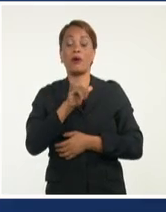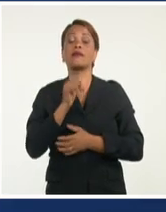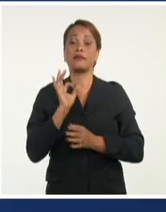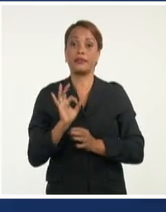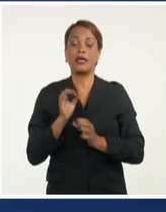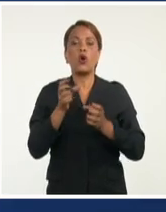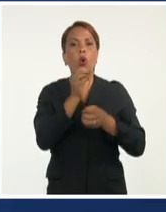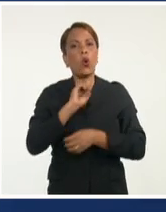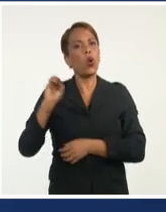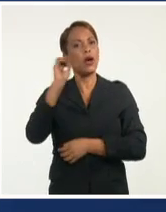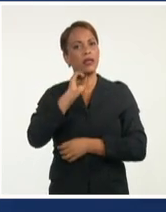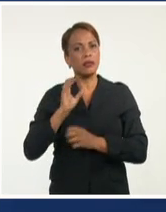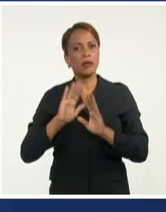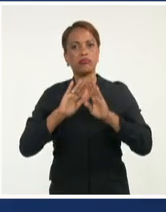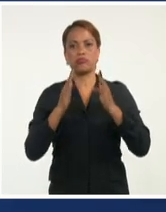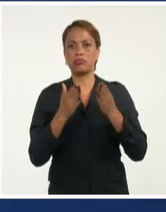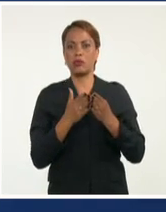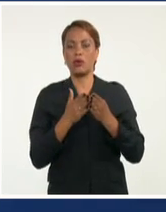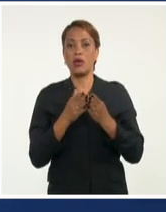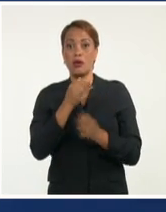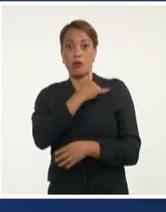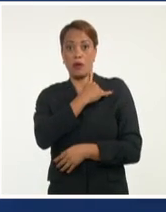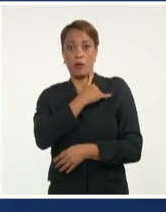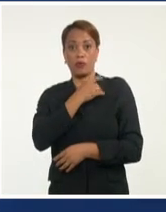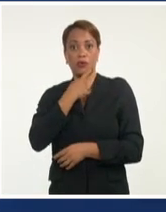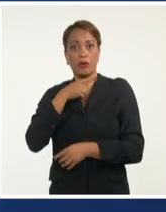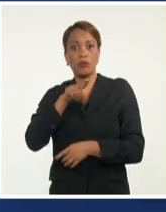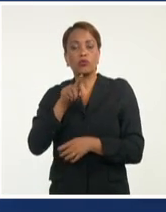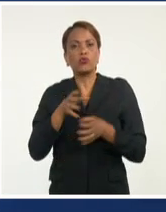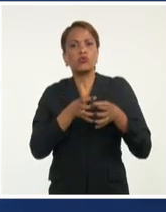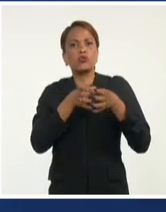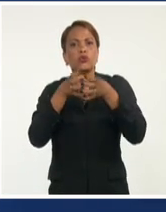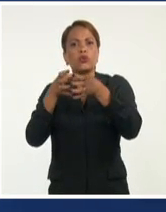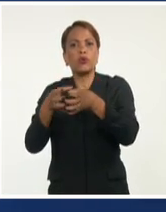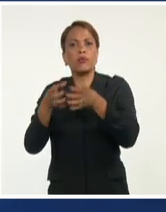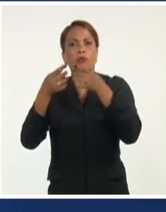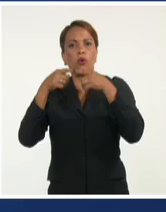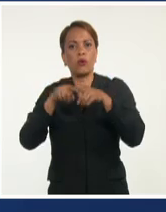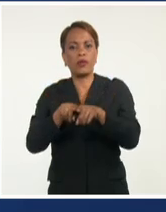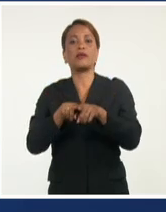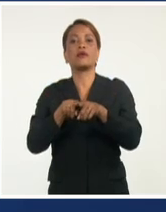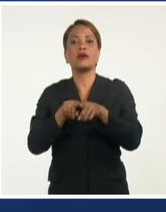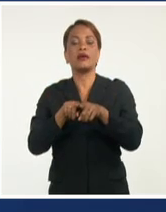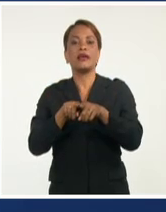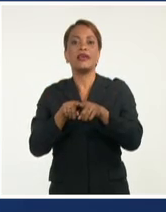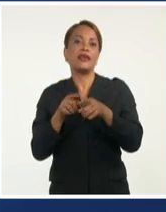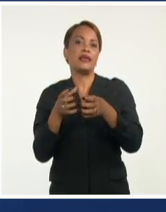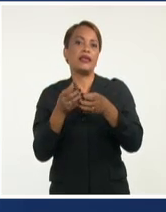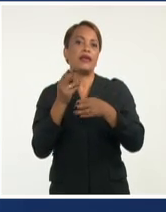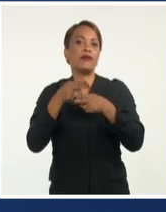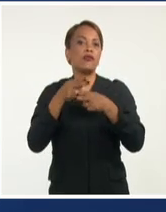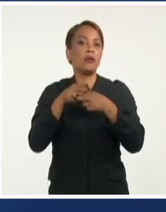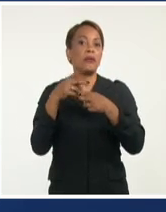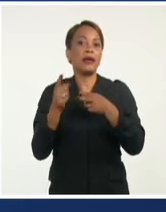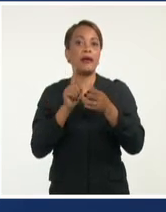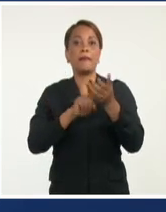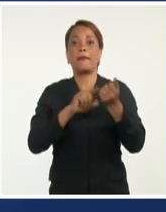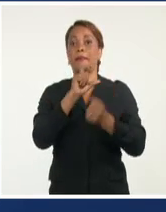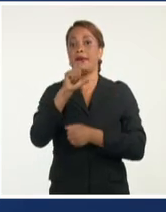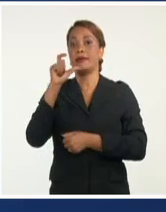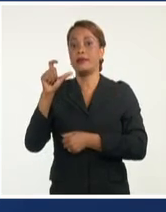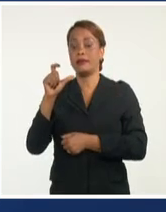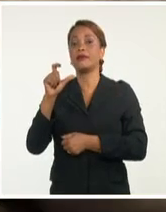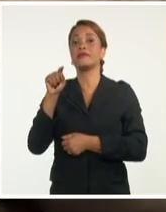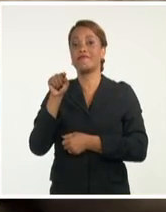organización de las fuerzas revolucionarias en una agrupación unificada que terminó siendo el Partido Comunista de Cuba, y que supo o pudo